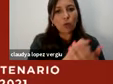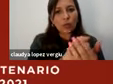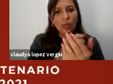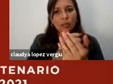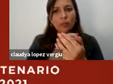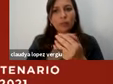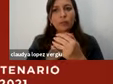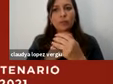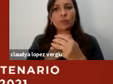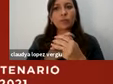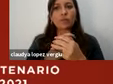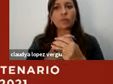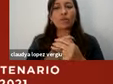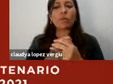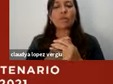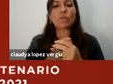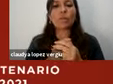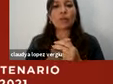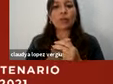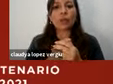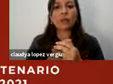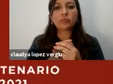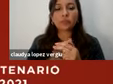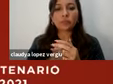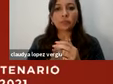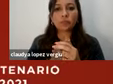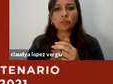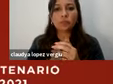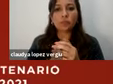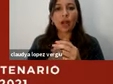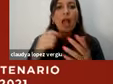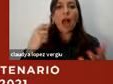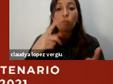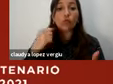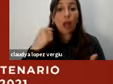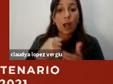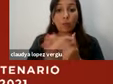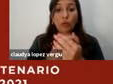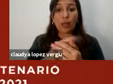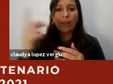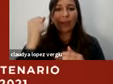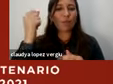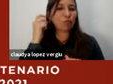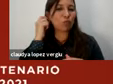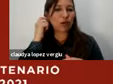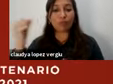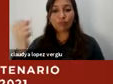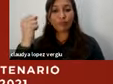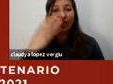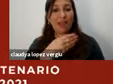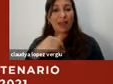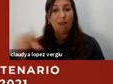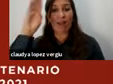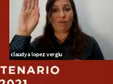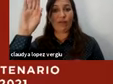insumos, materia prima, lo puedan conseguir con empresas lideradas por mujeres, empresas empoderadas, ¿no? Por mujeres. Y